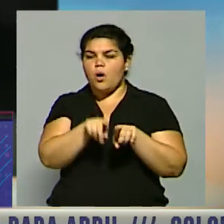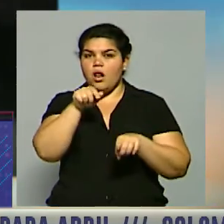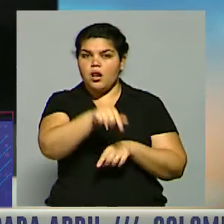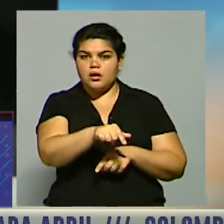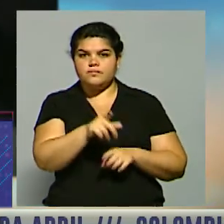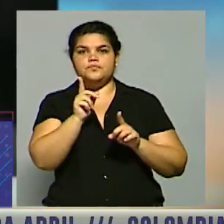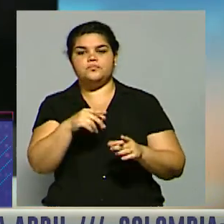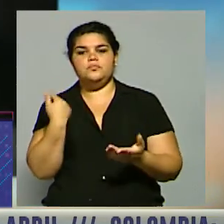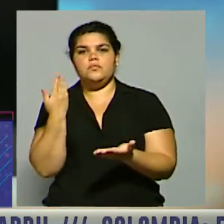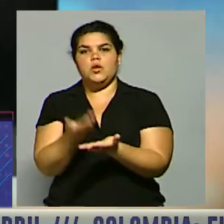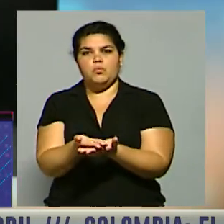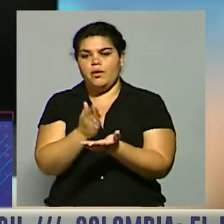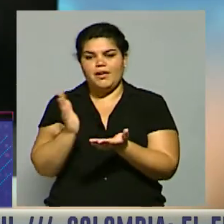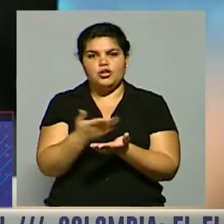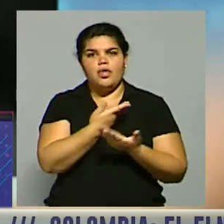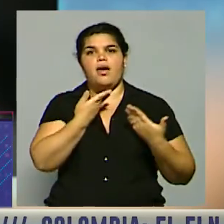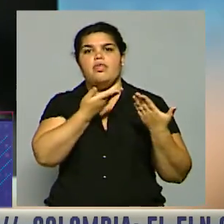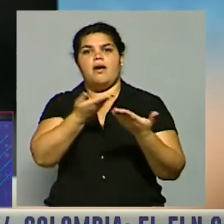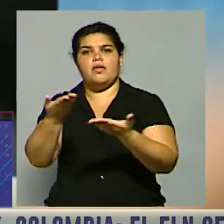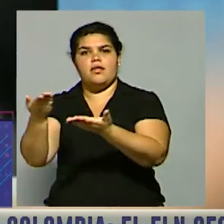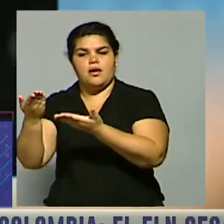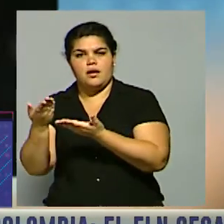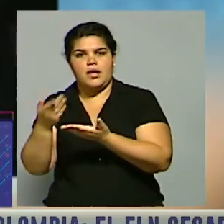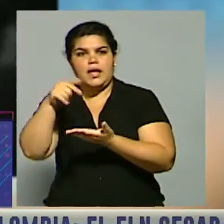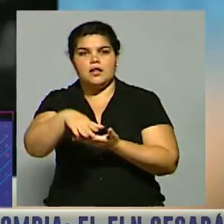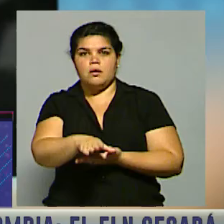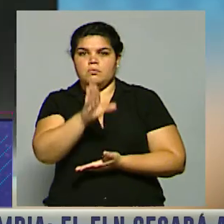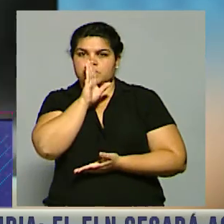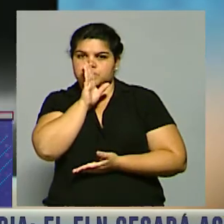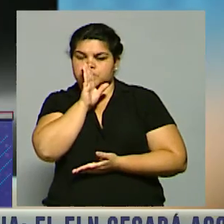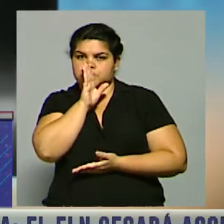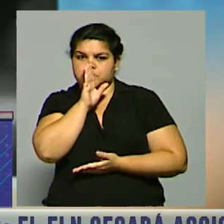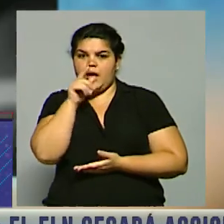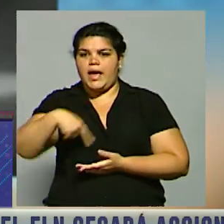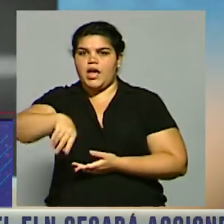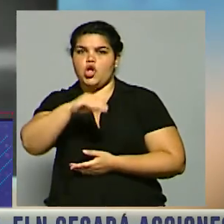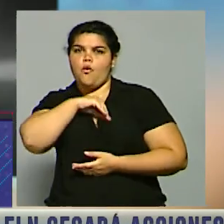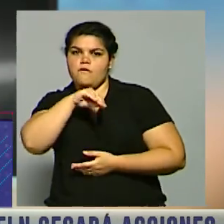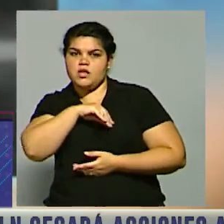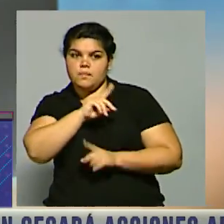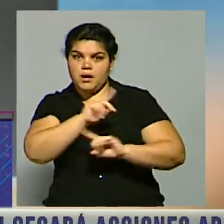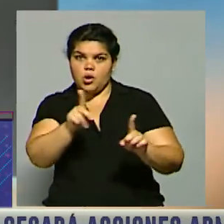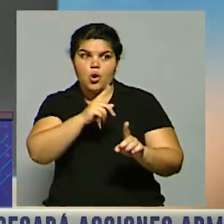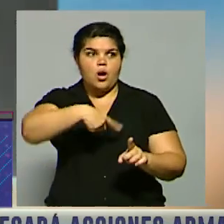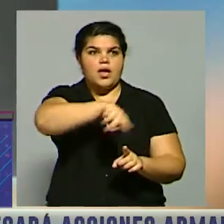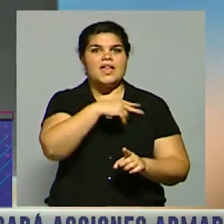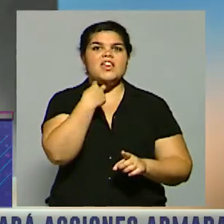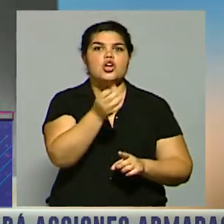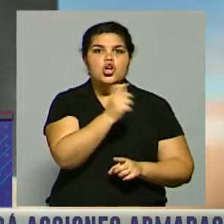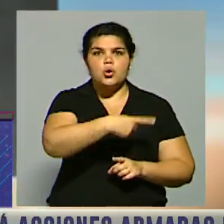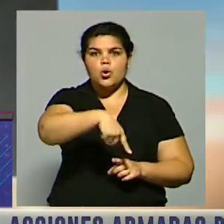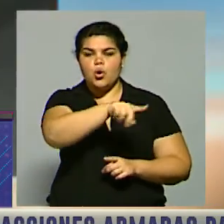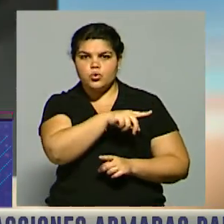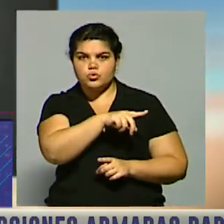pruebas que pueden a la justicia. Entonces, el pacto de silencio que no rompieron los victimarios, lo rompen sus propios hijos.